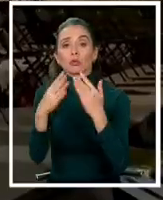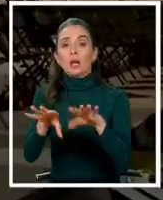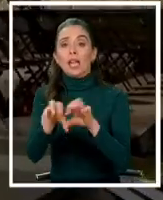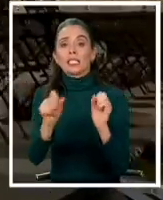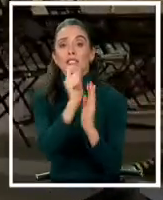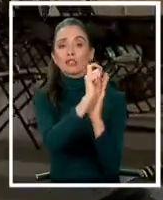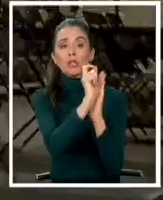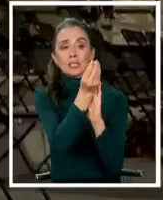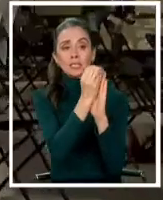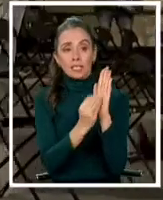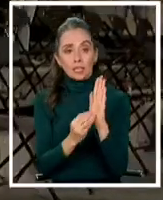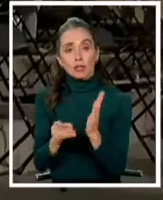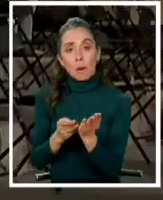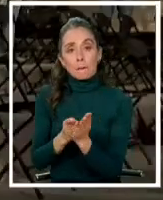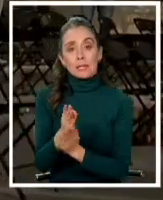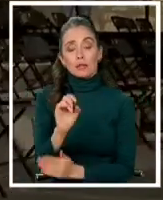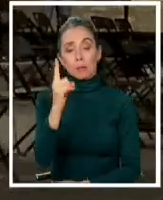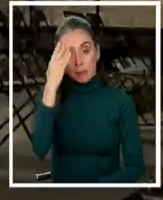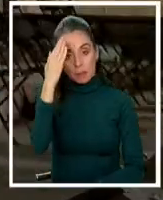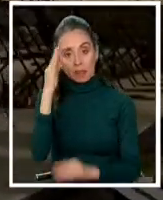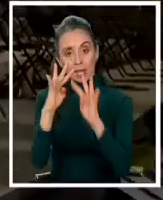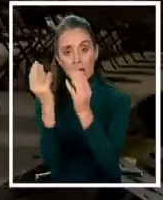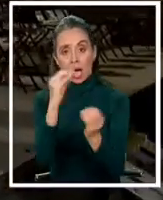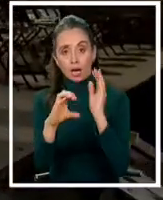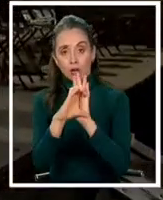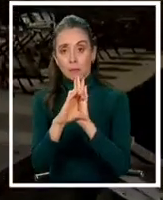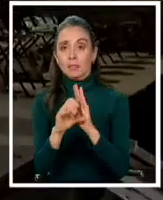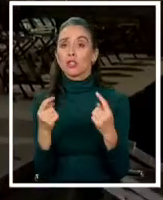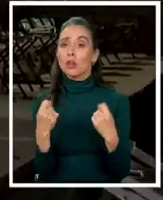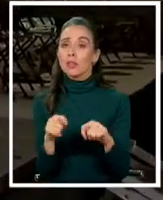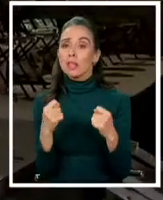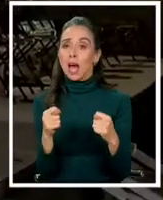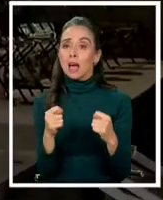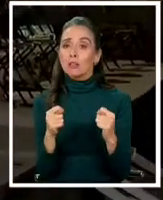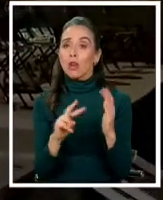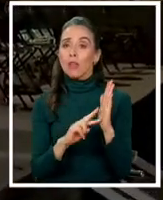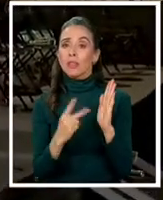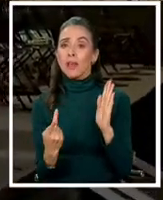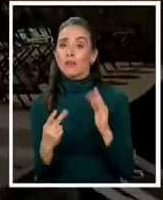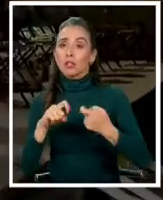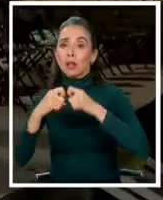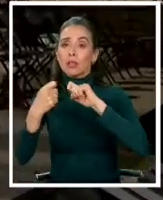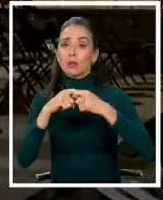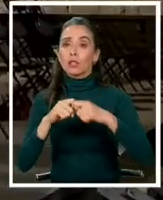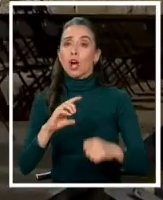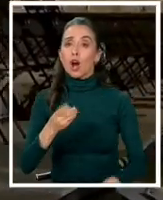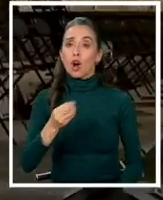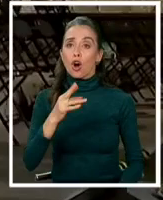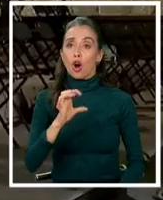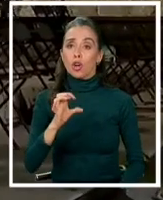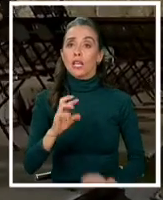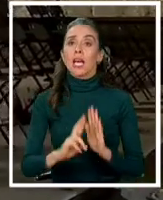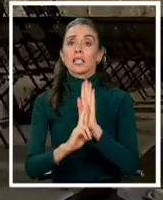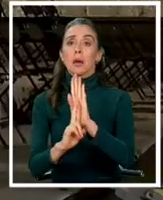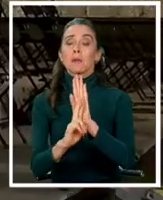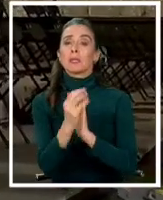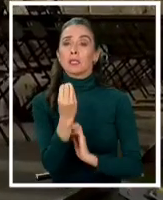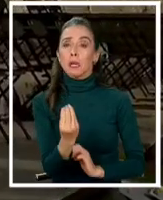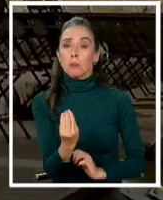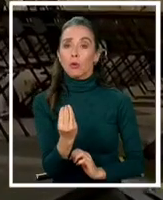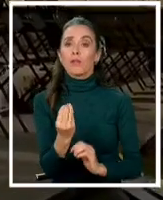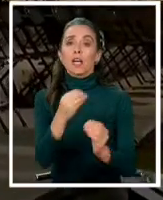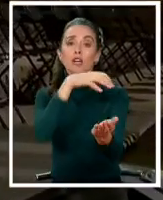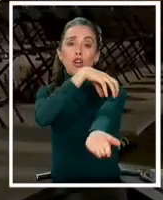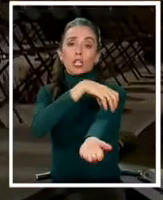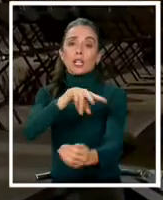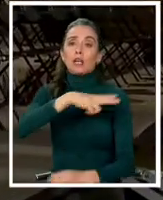escrita. Como decía Zúñiga, partió al primer día de la convención tratando de actuar lo que realmente discutimos y el gobernador creo que representa muy bien lo que la